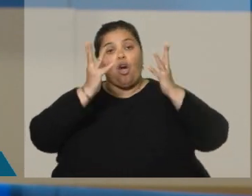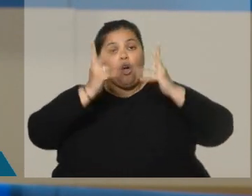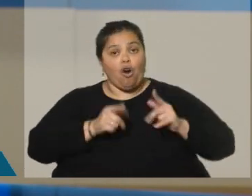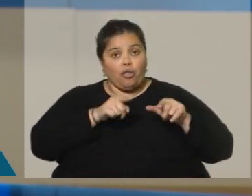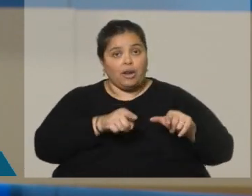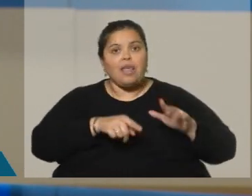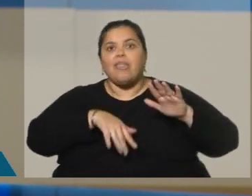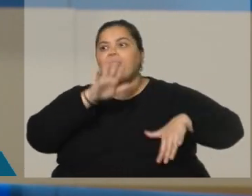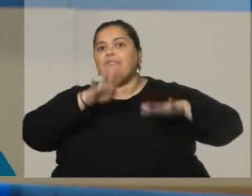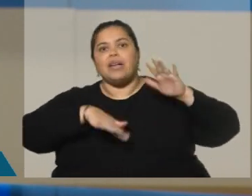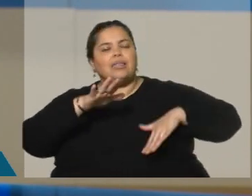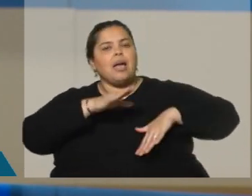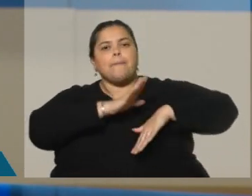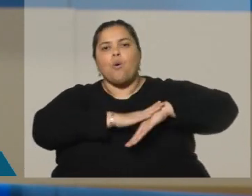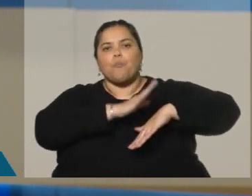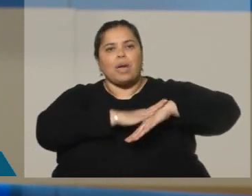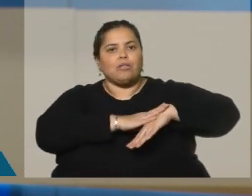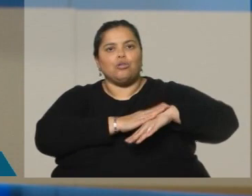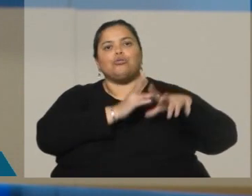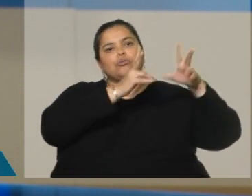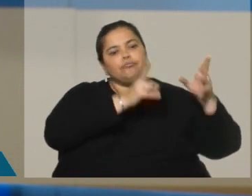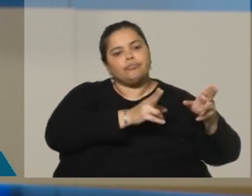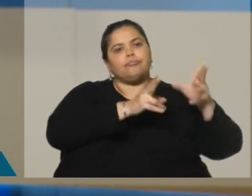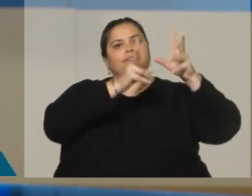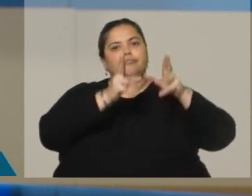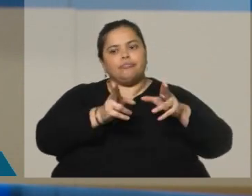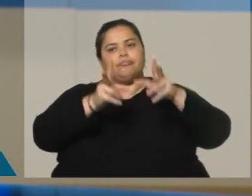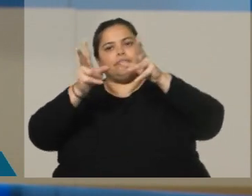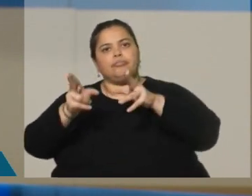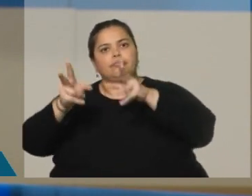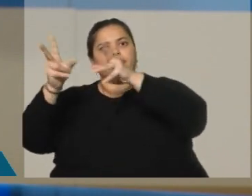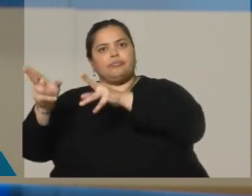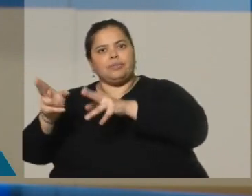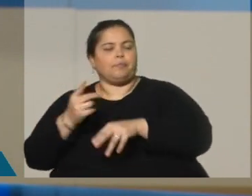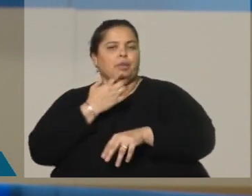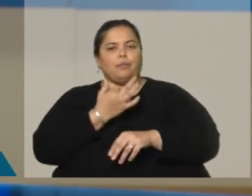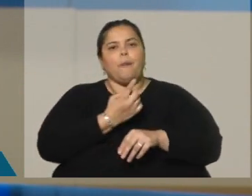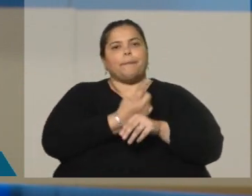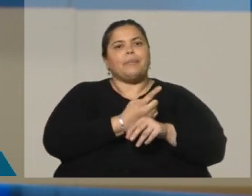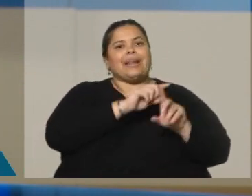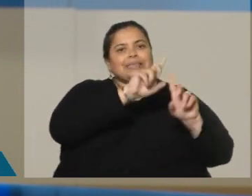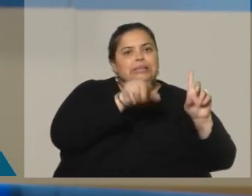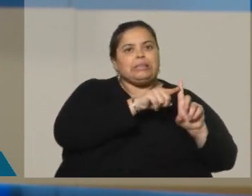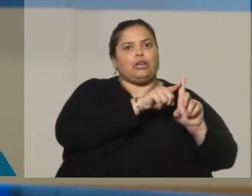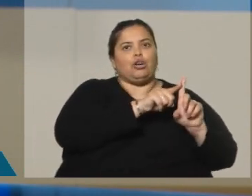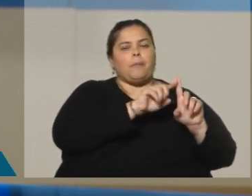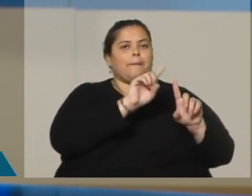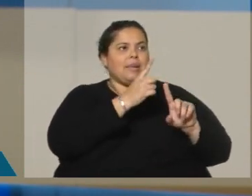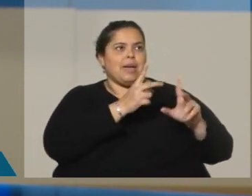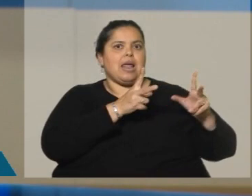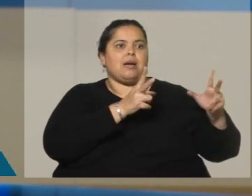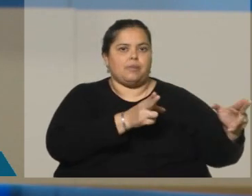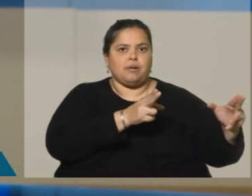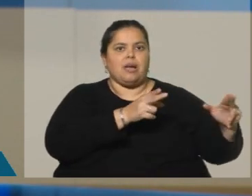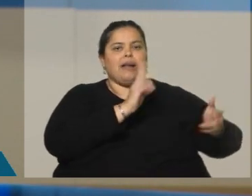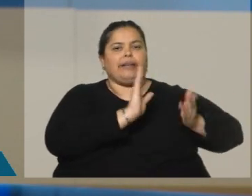momentos del tiempo pero que establecían distintos ciclos un primer ciclo una primera oleada represiva una segunda una